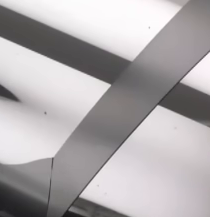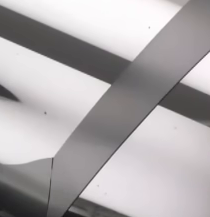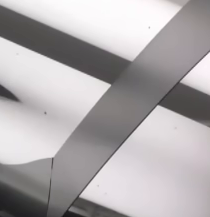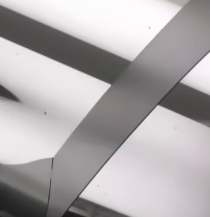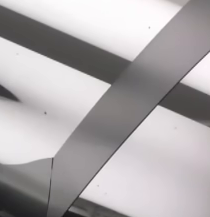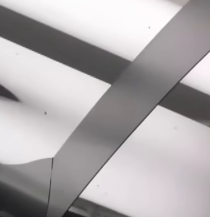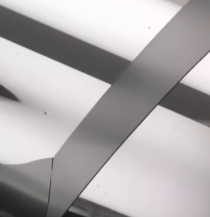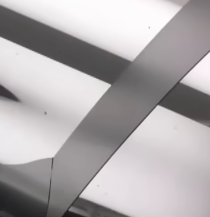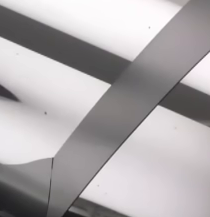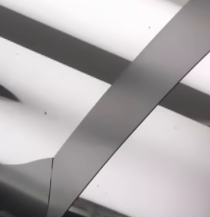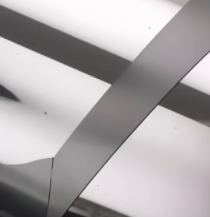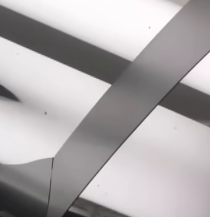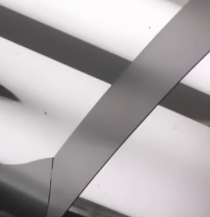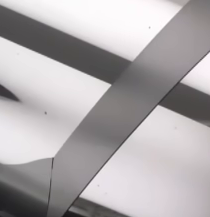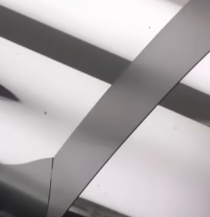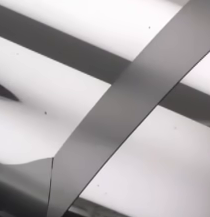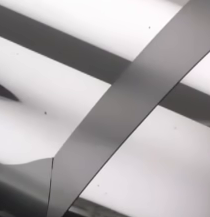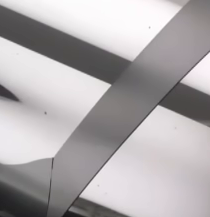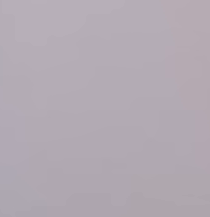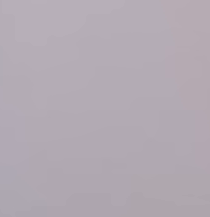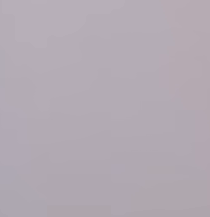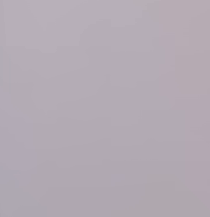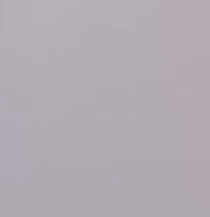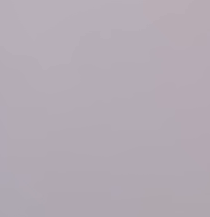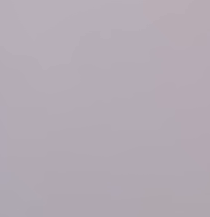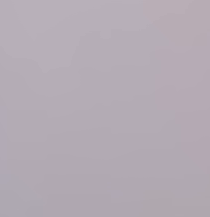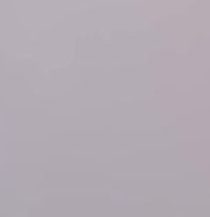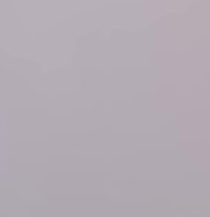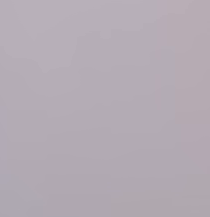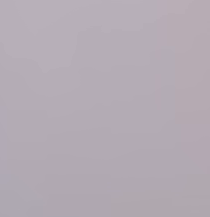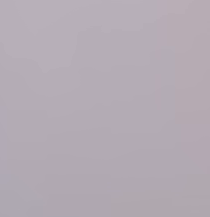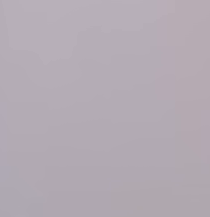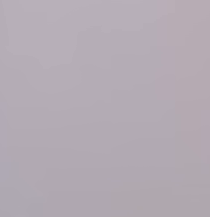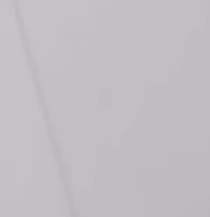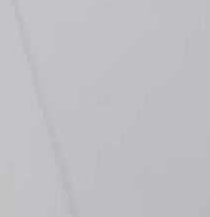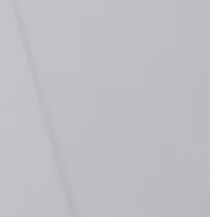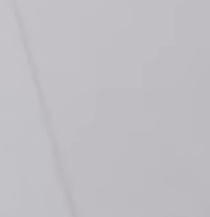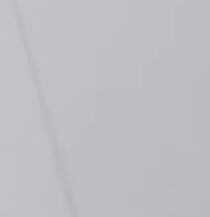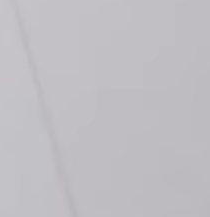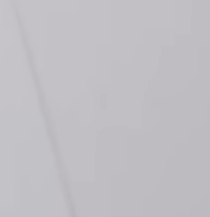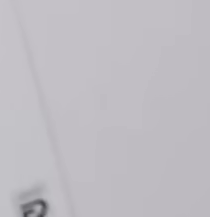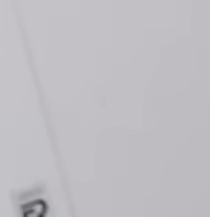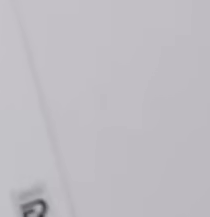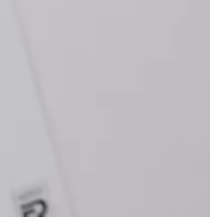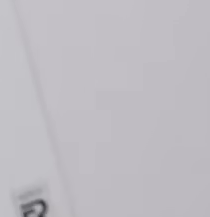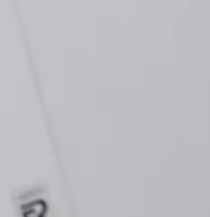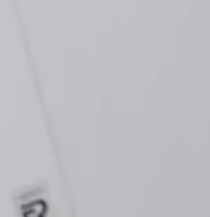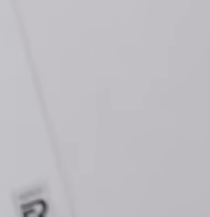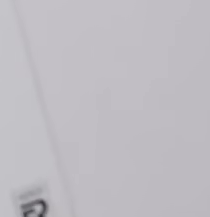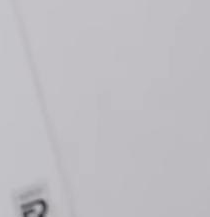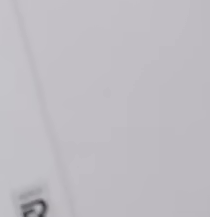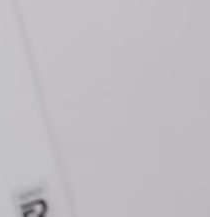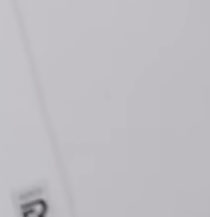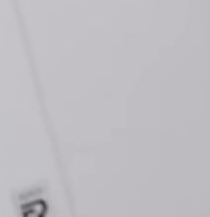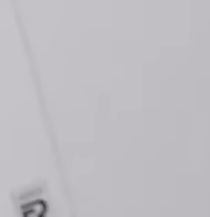electricidad el IVA pasará del 5% actual al 10% durante 2024 el IVA del gas natural se situará en el